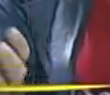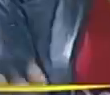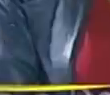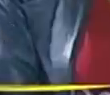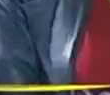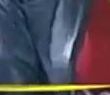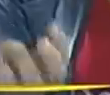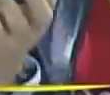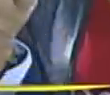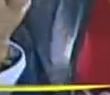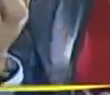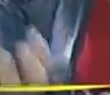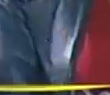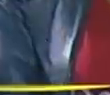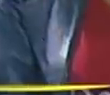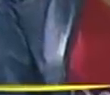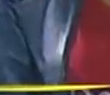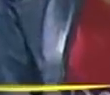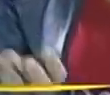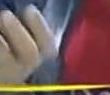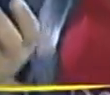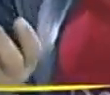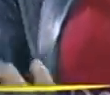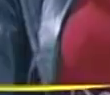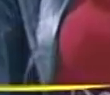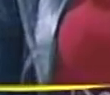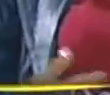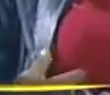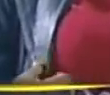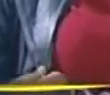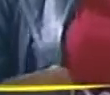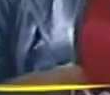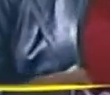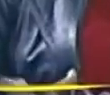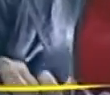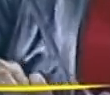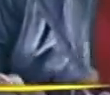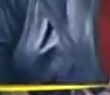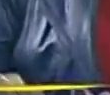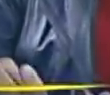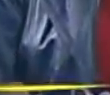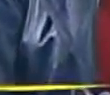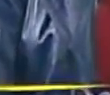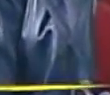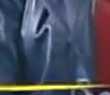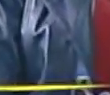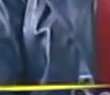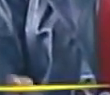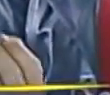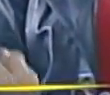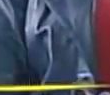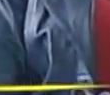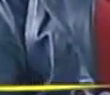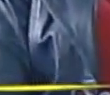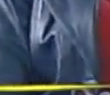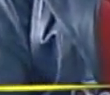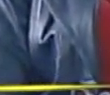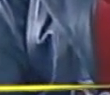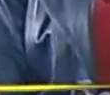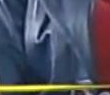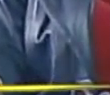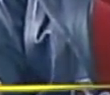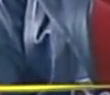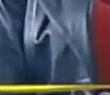prioridades como se lo señale: salud, educación, servicios públicos,